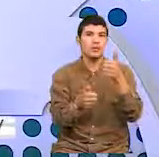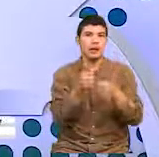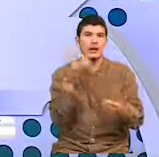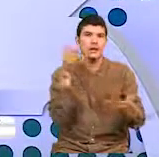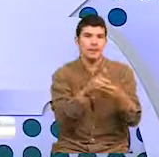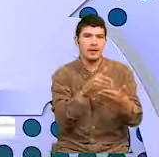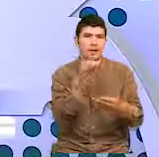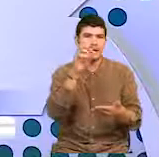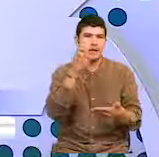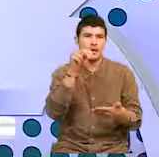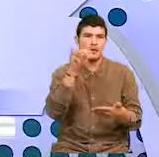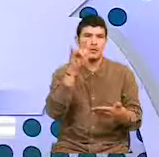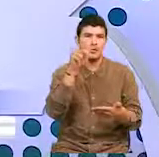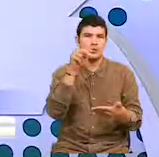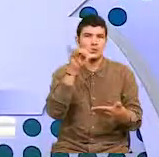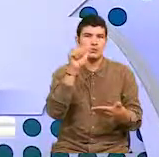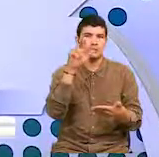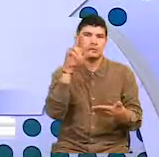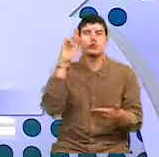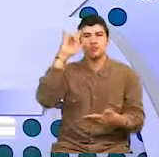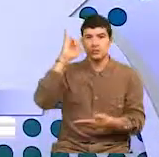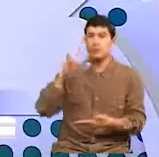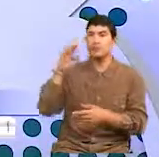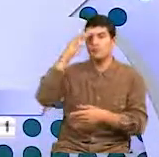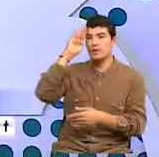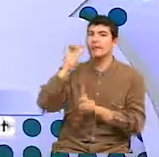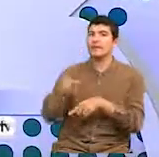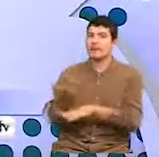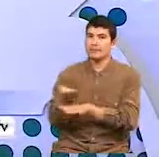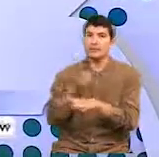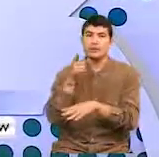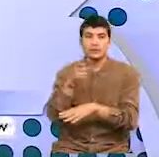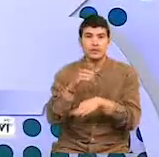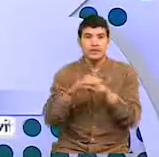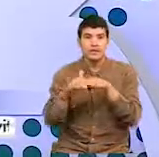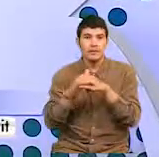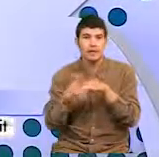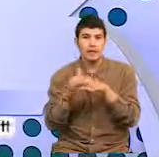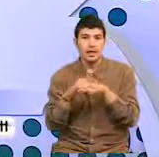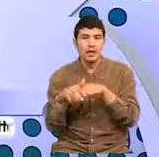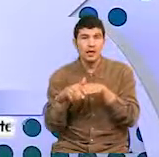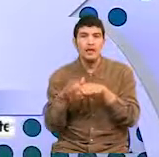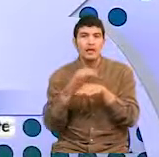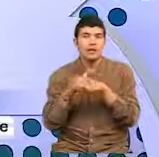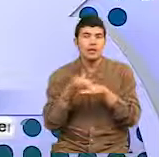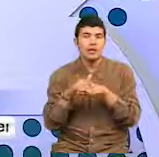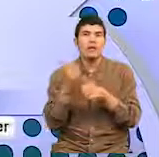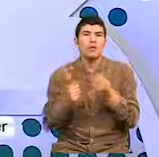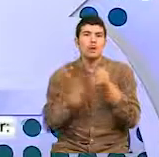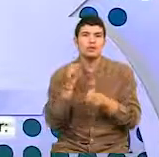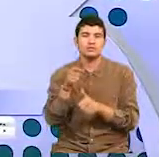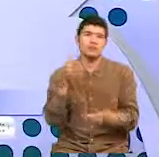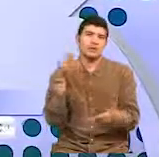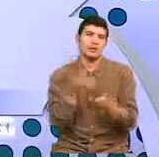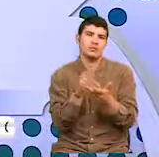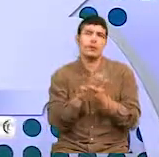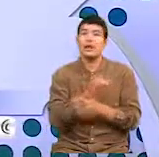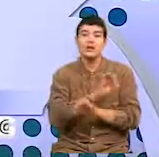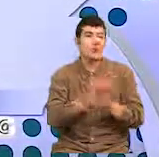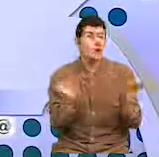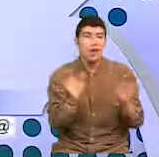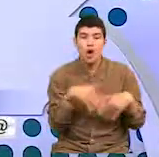Y yo creo que la policía también les va a pedir eso. En el momento en que ustedes los inviten, lo primero que les va a pedir es que denuncien. Si no se